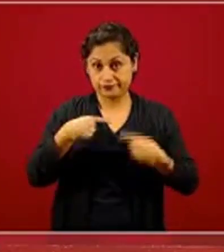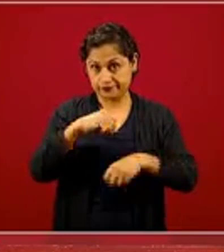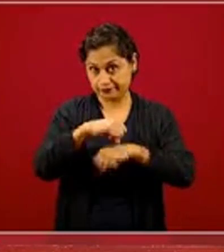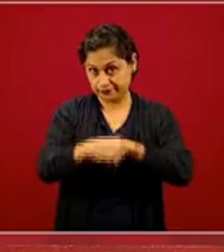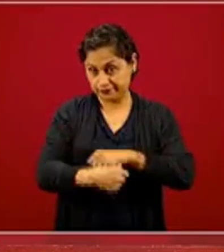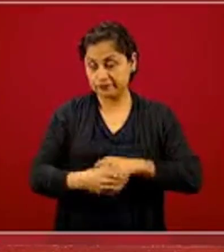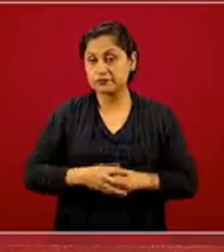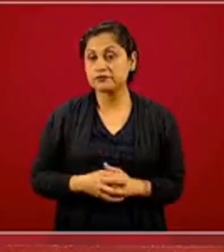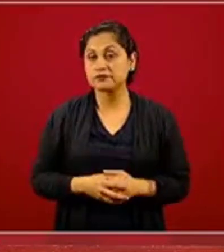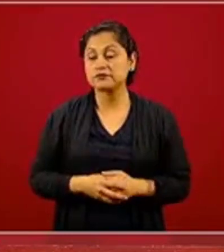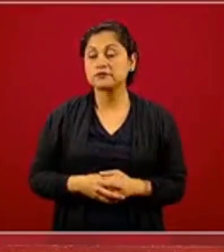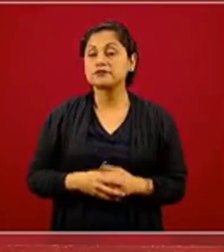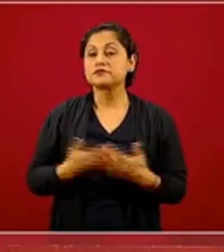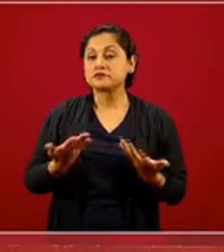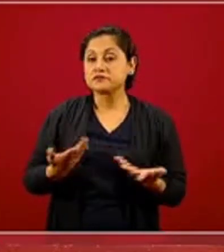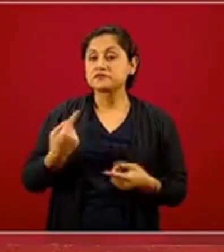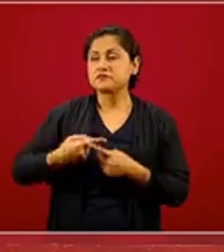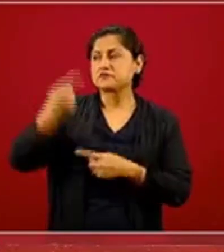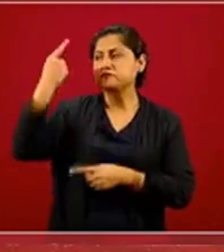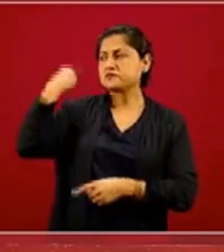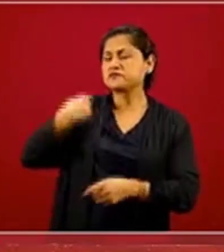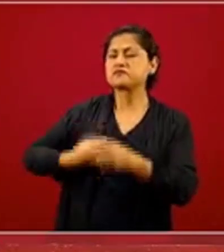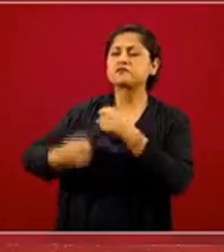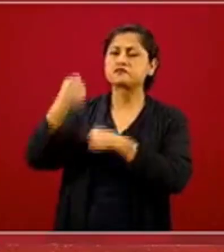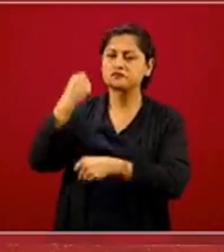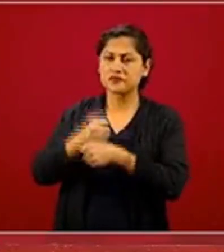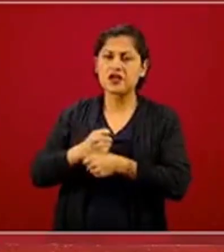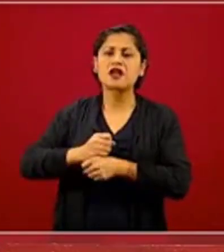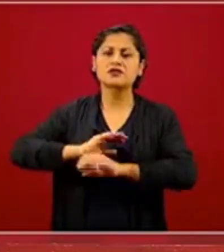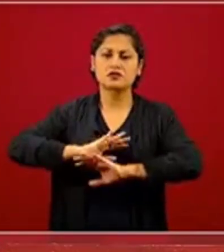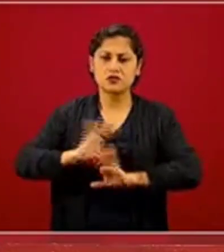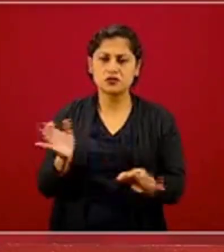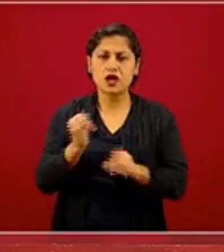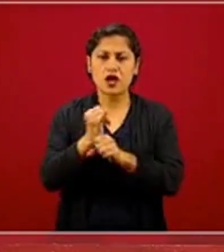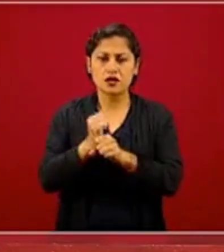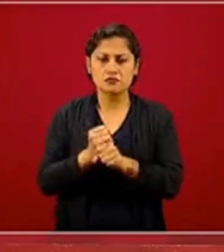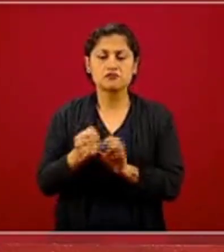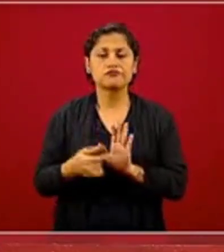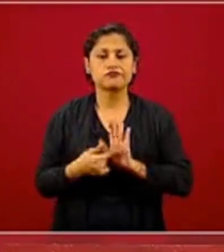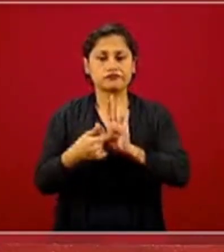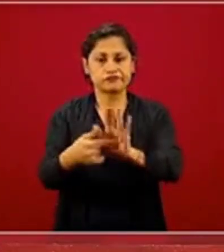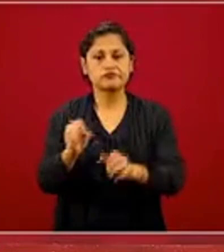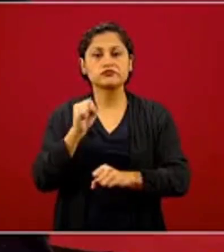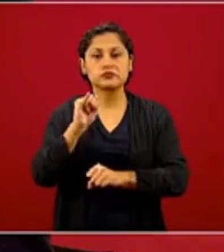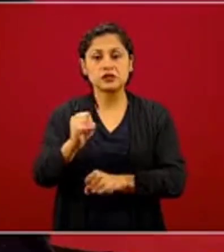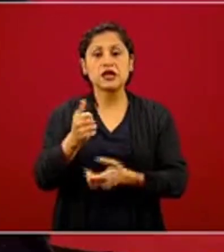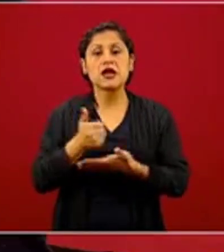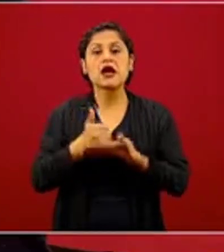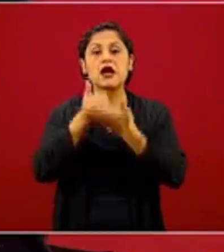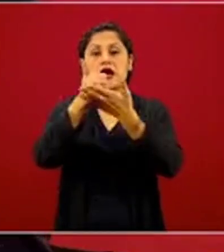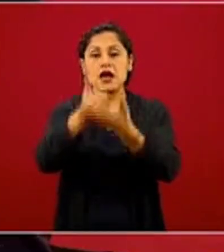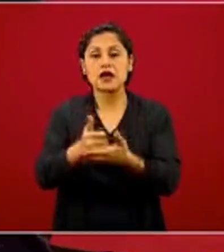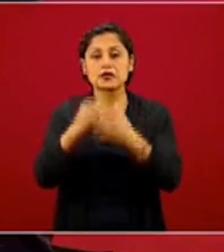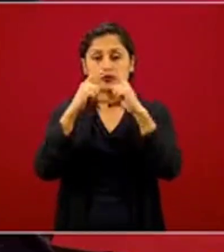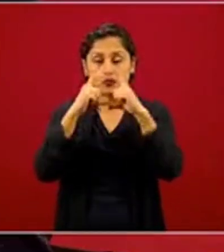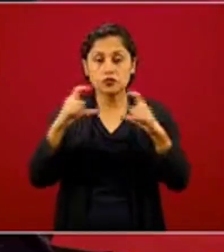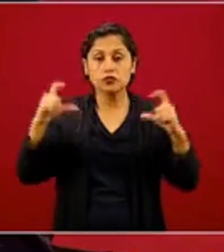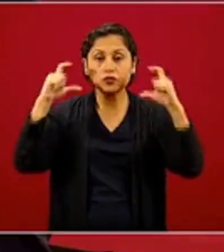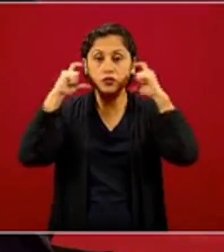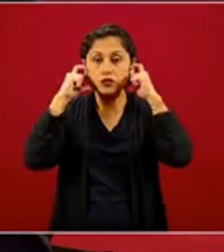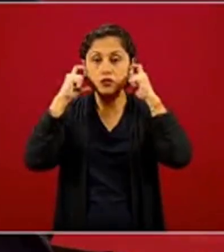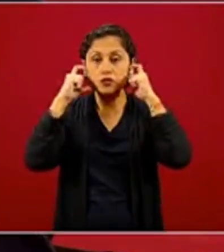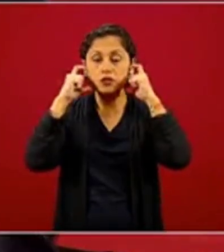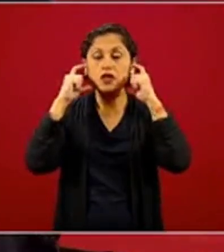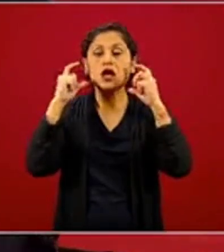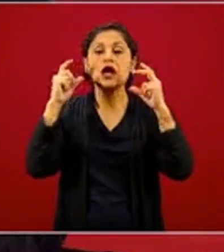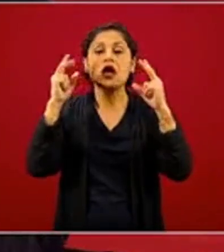que el cubrebocas es un buen instrumento para retener una cantidad importante de partículas líquidas que provienen de la